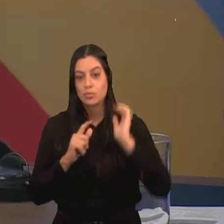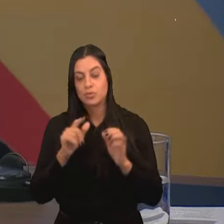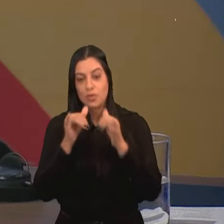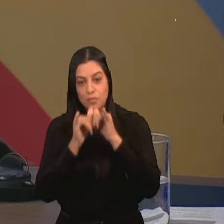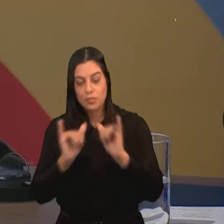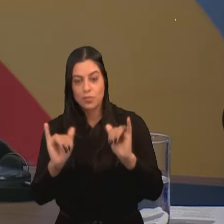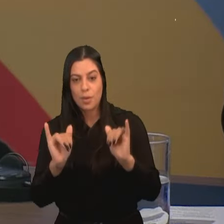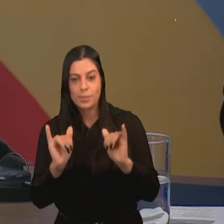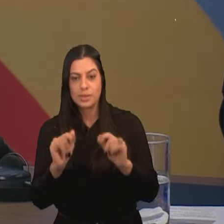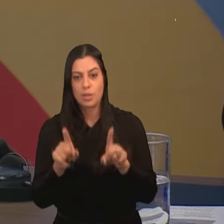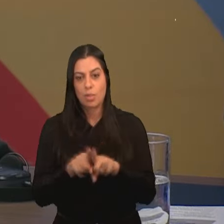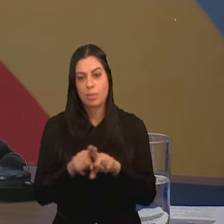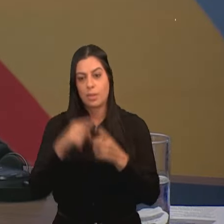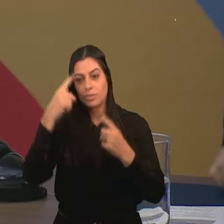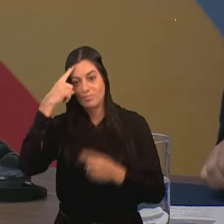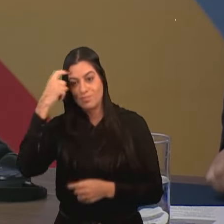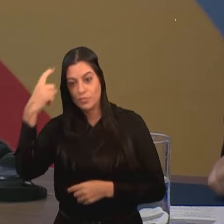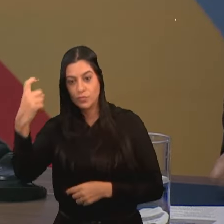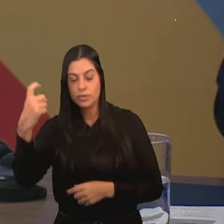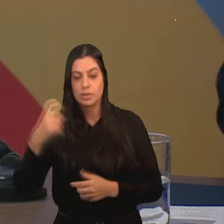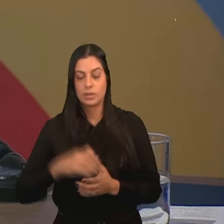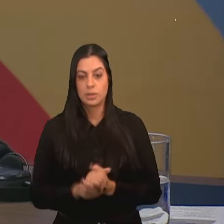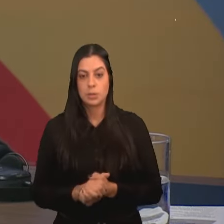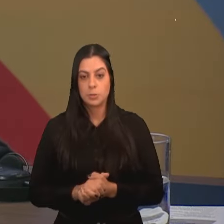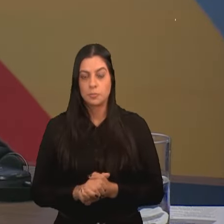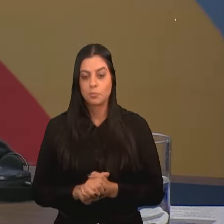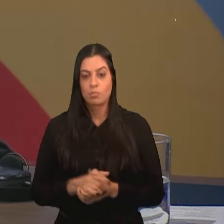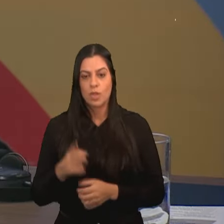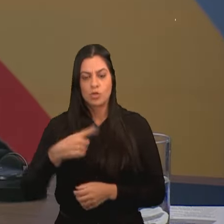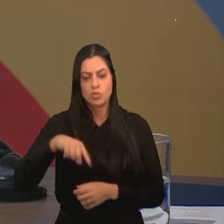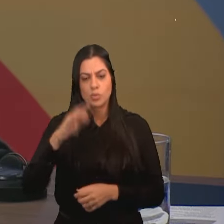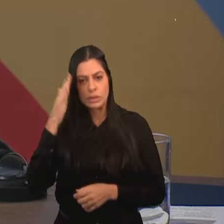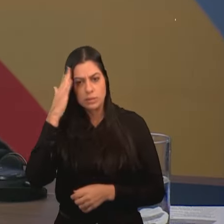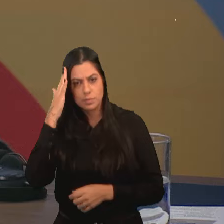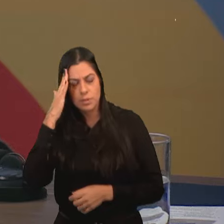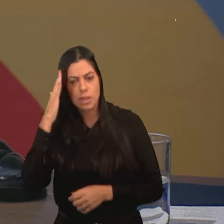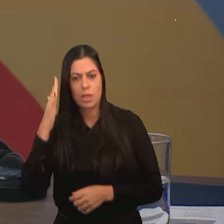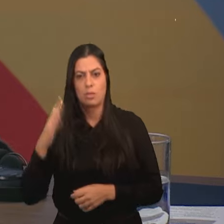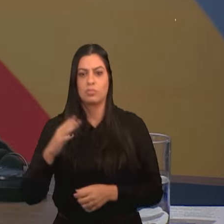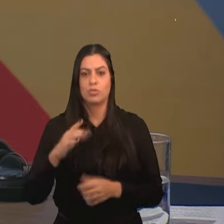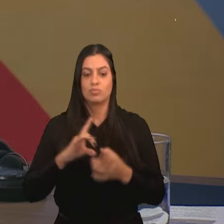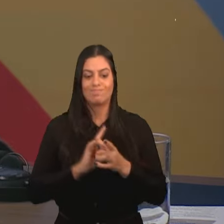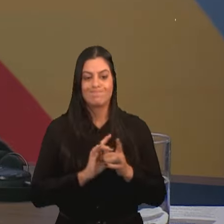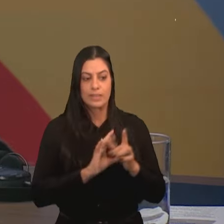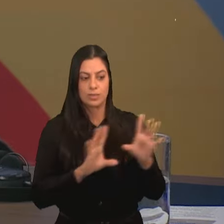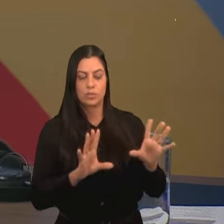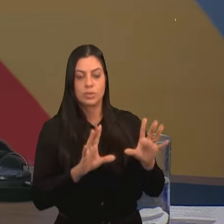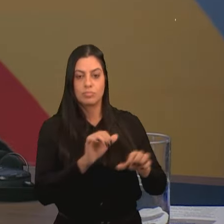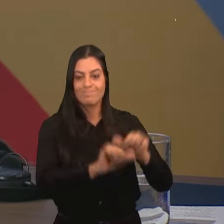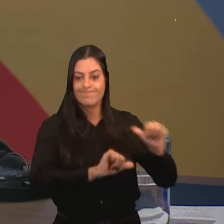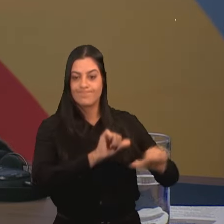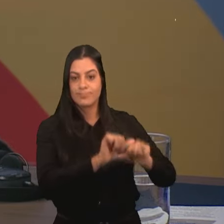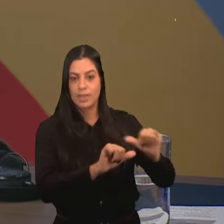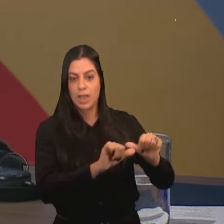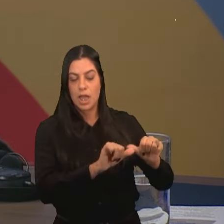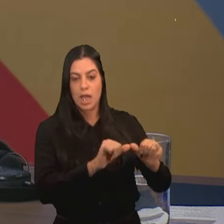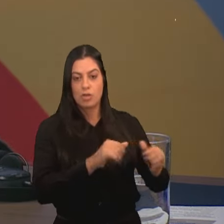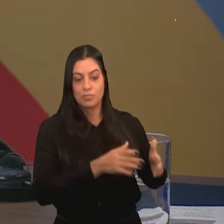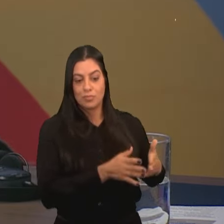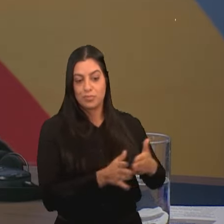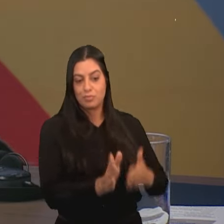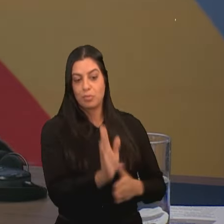de desinformación y de violencia en esos espacios. Sabemos que IA generativa cambia todo el flujo